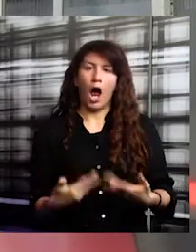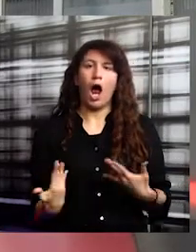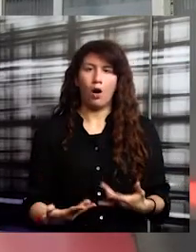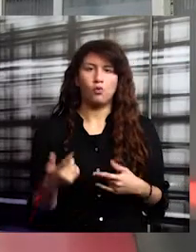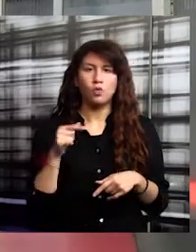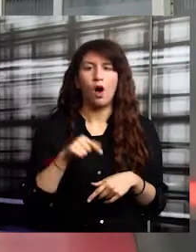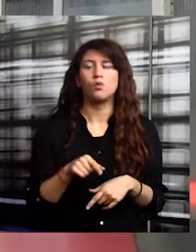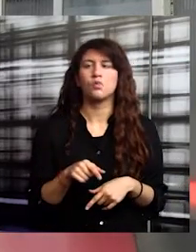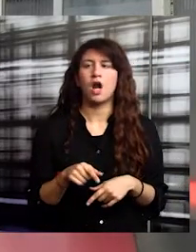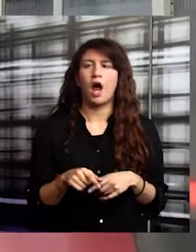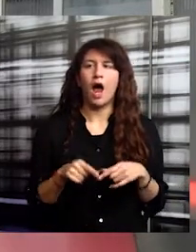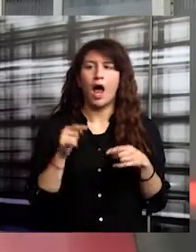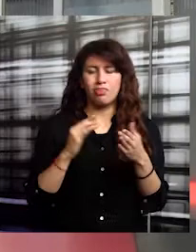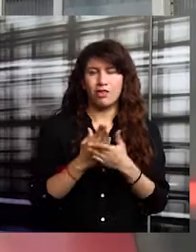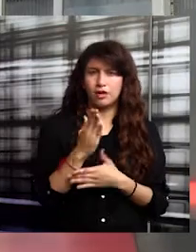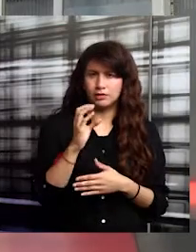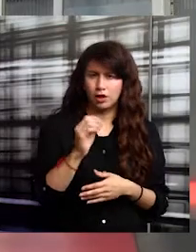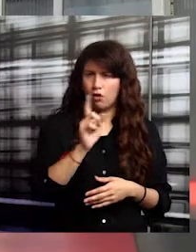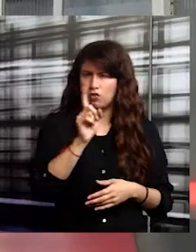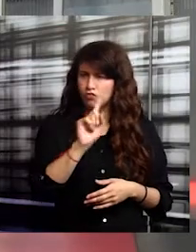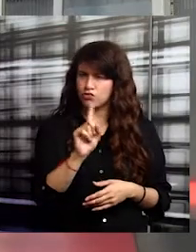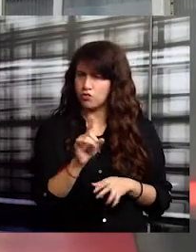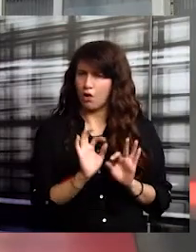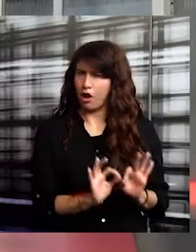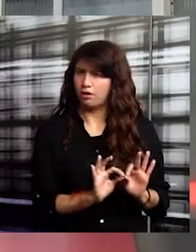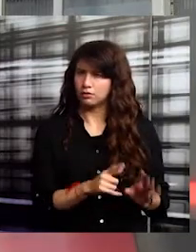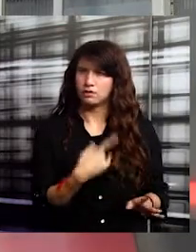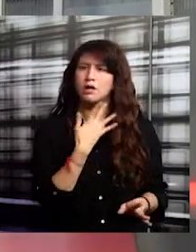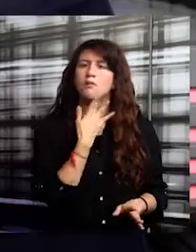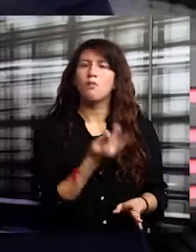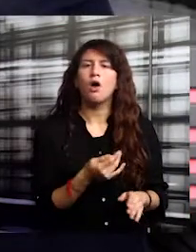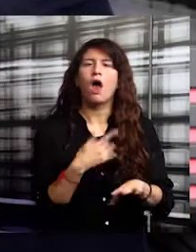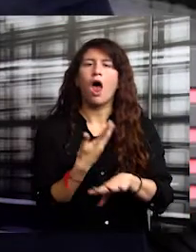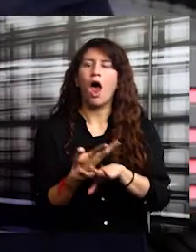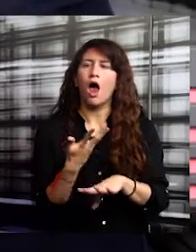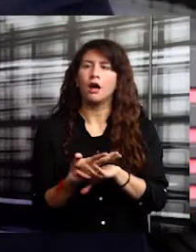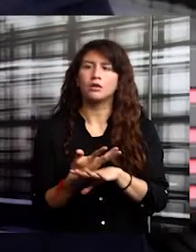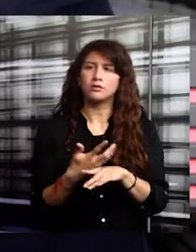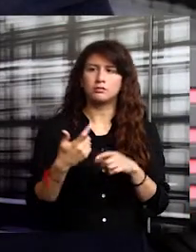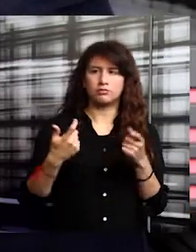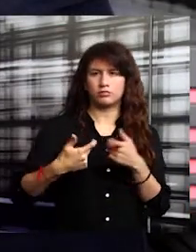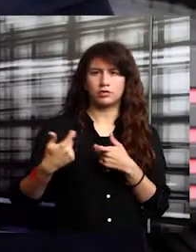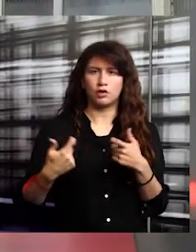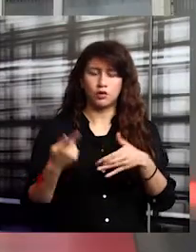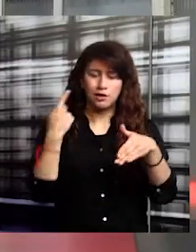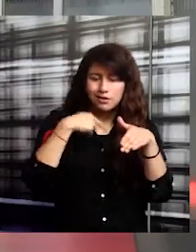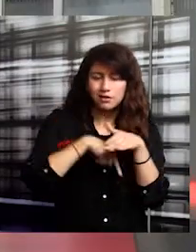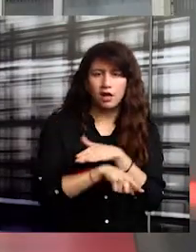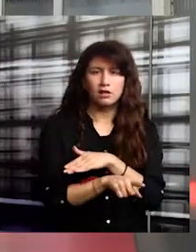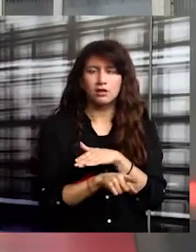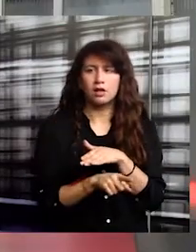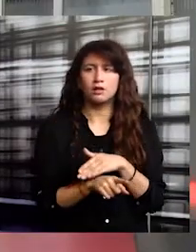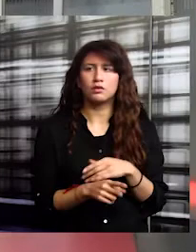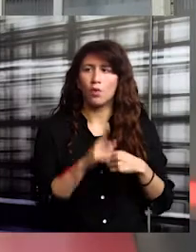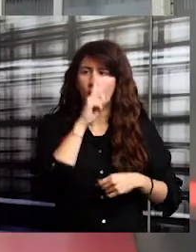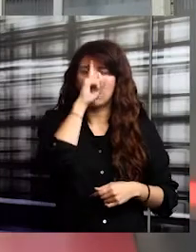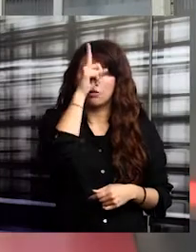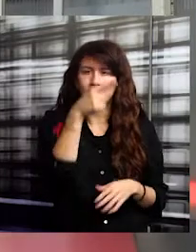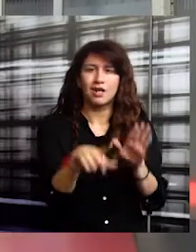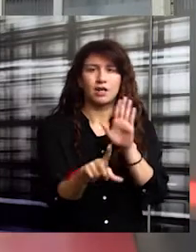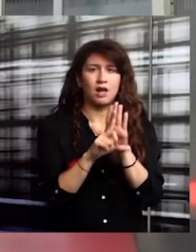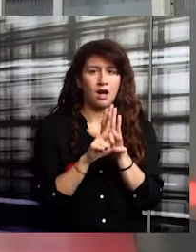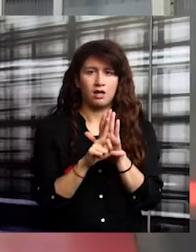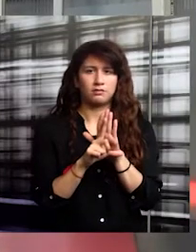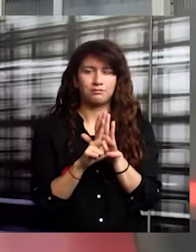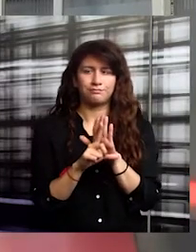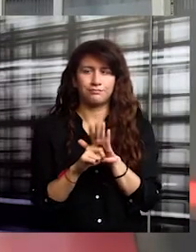cero no es tan así, porque hay instituciones que están dentro de nuestra tradición legislativa.